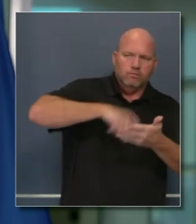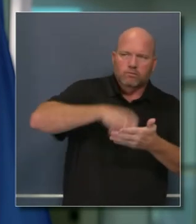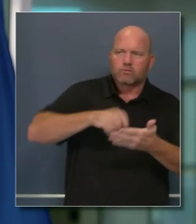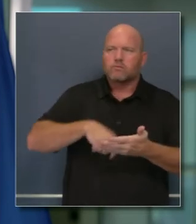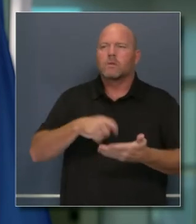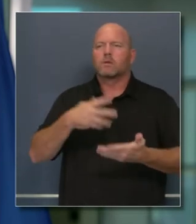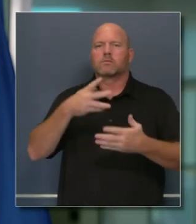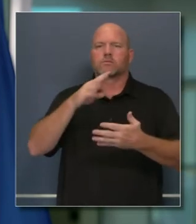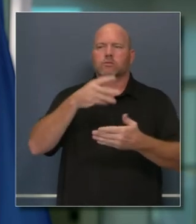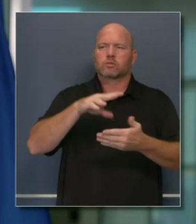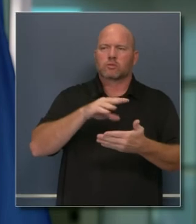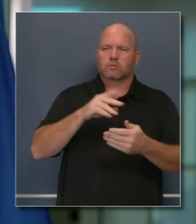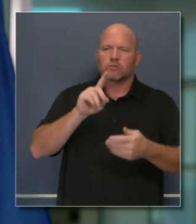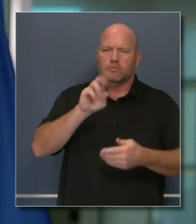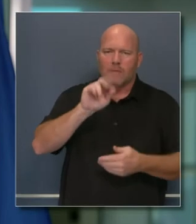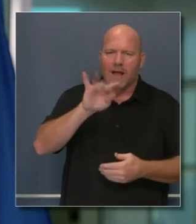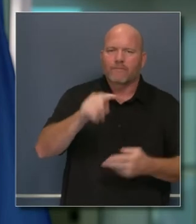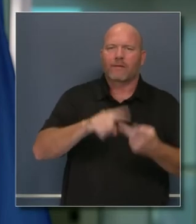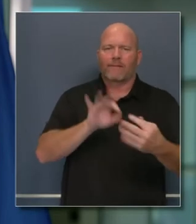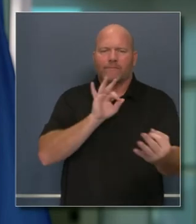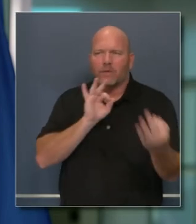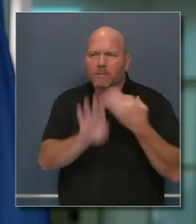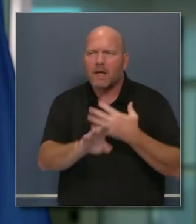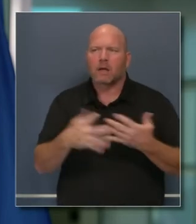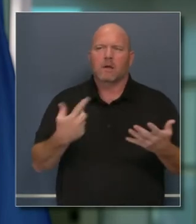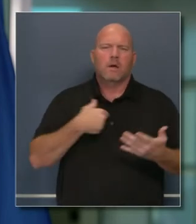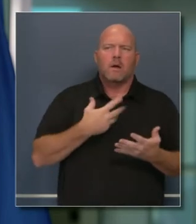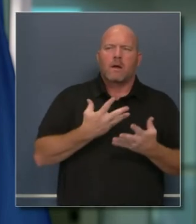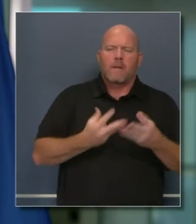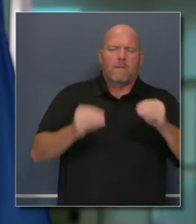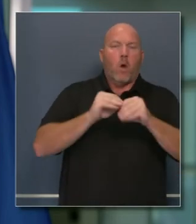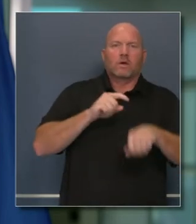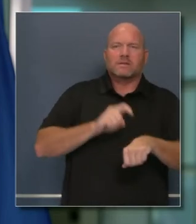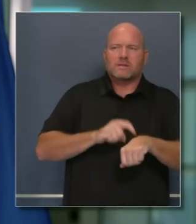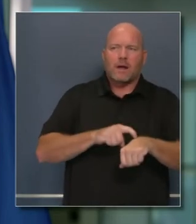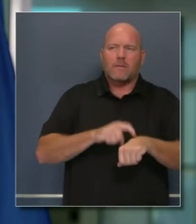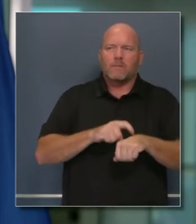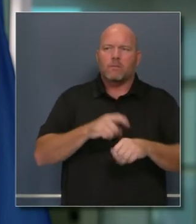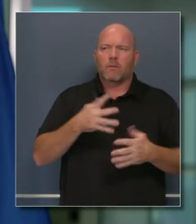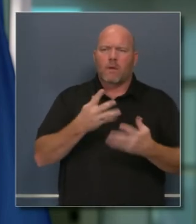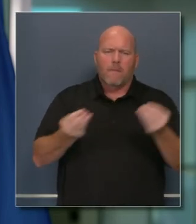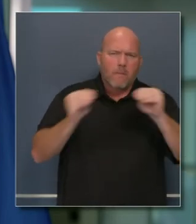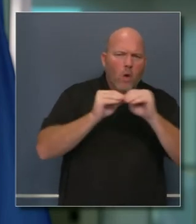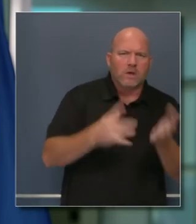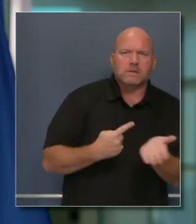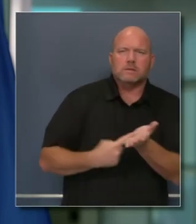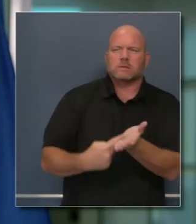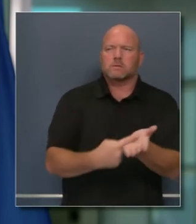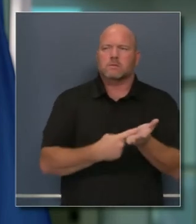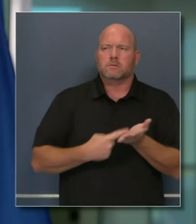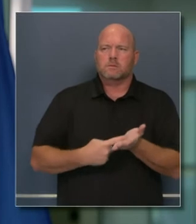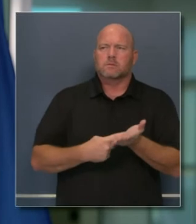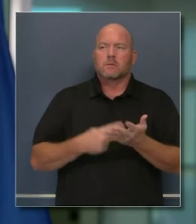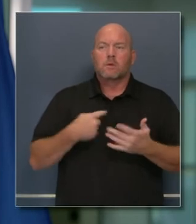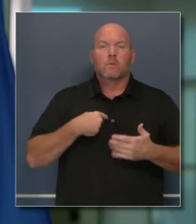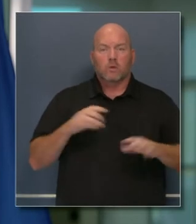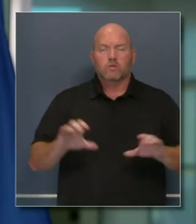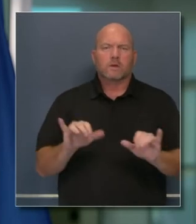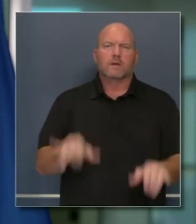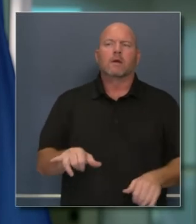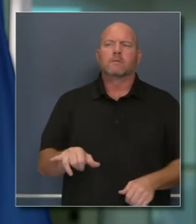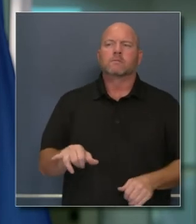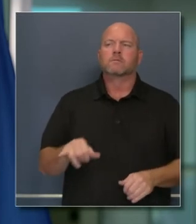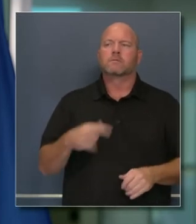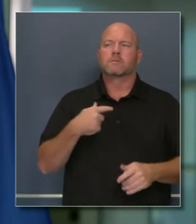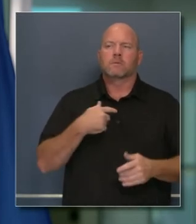también recibimos información de la comunidad, algunos pidiendo más tiempo, algunos pidiendo más deliberación,